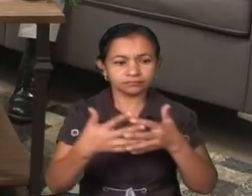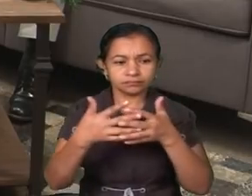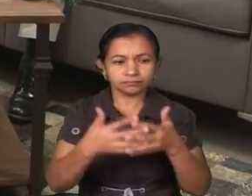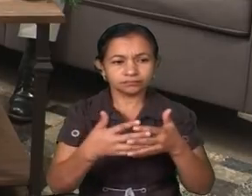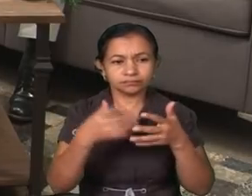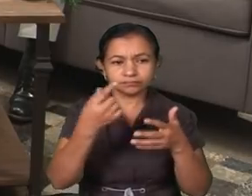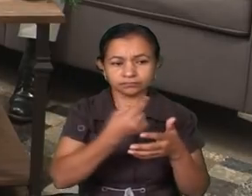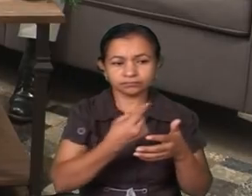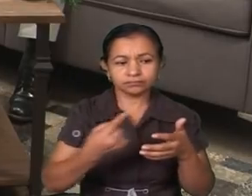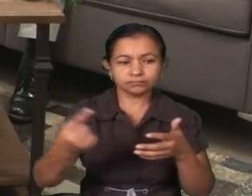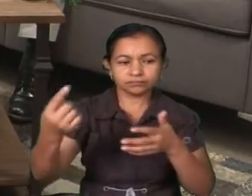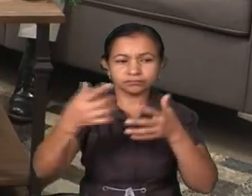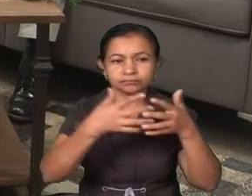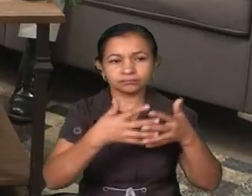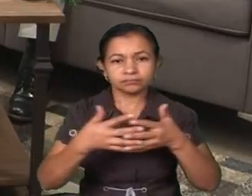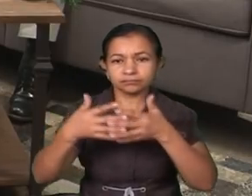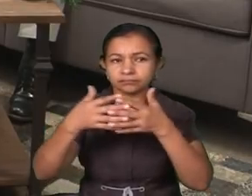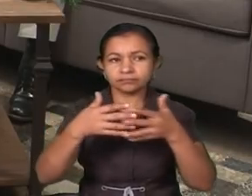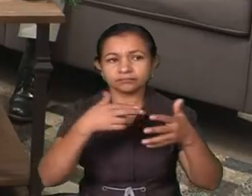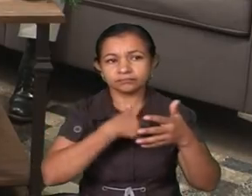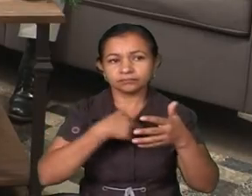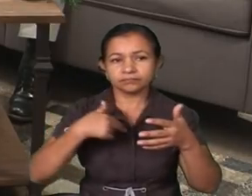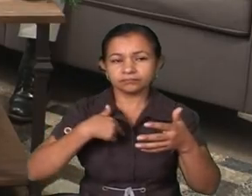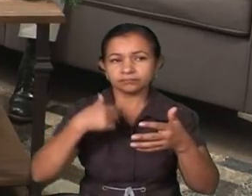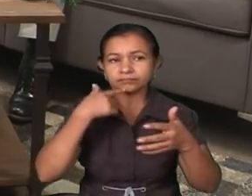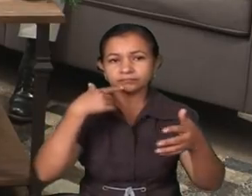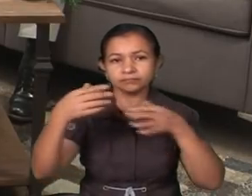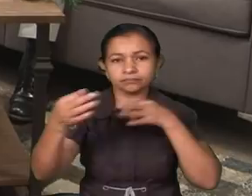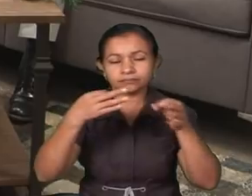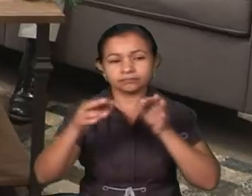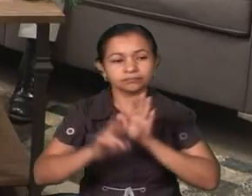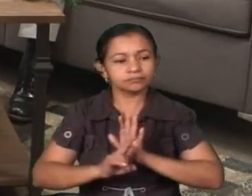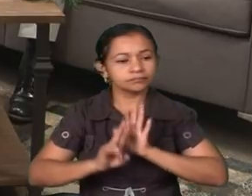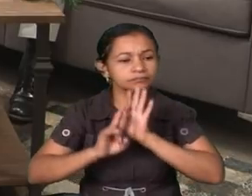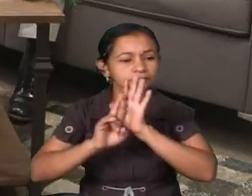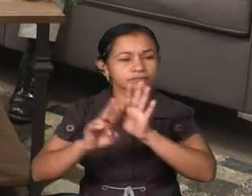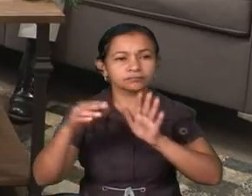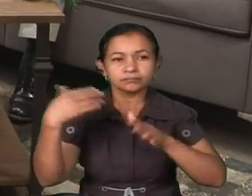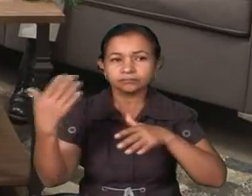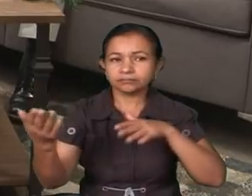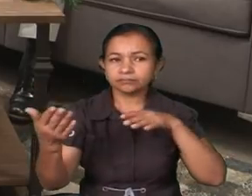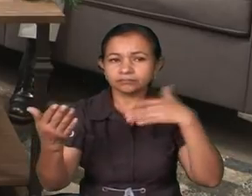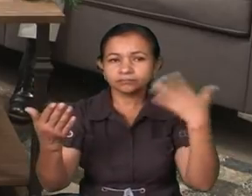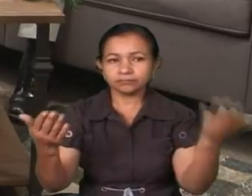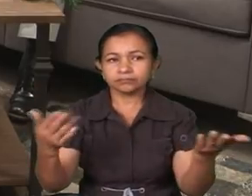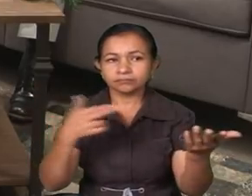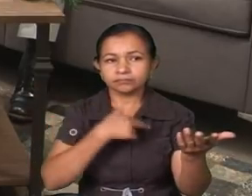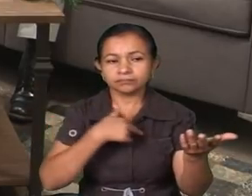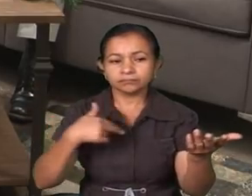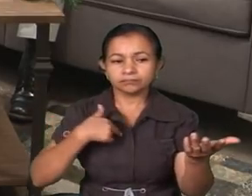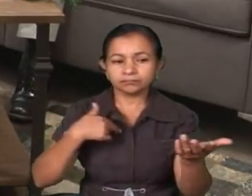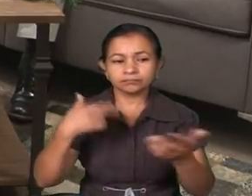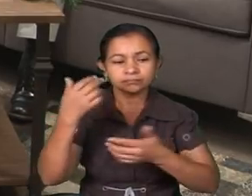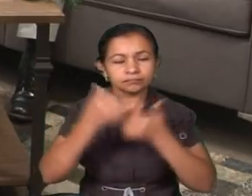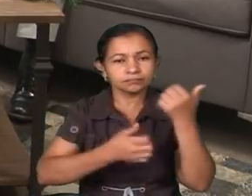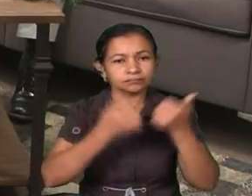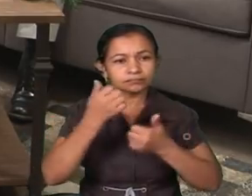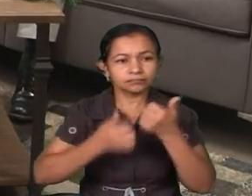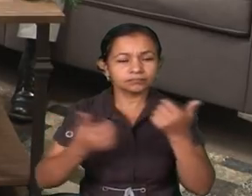Estados Unidos, es un señalamiento que le han planteado a usted. ¿Qué le respondería o cuál sería la respuesta que el comandante Den plantearía ante ese